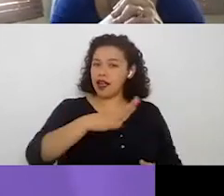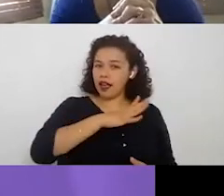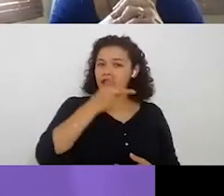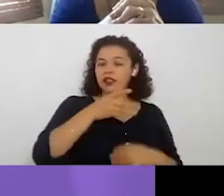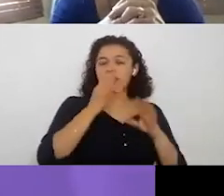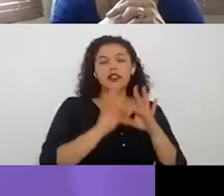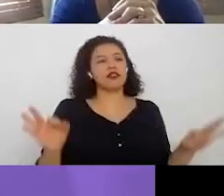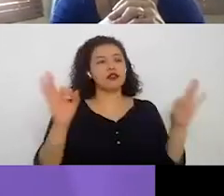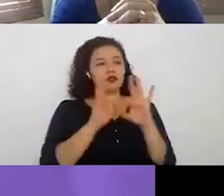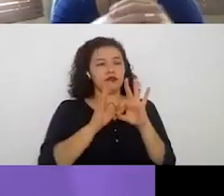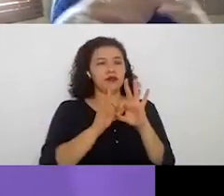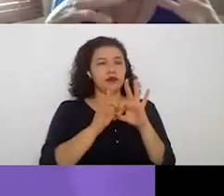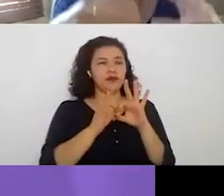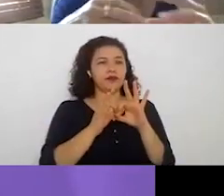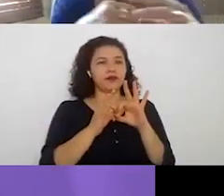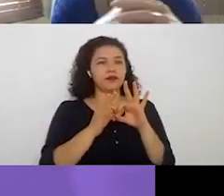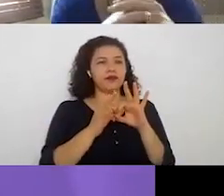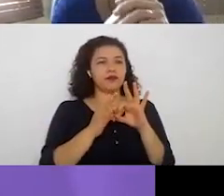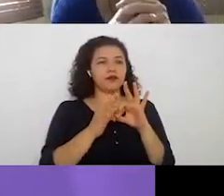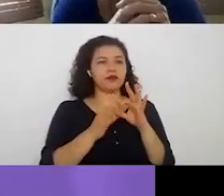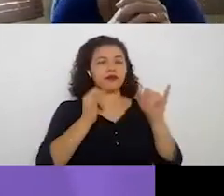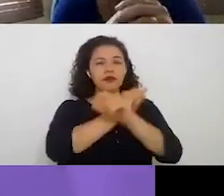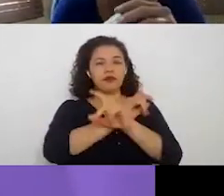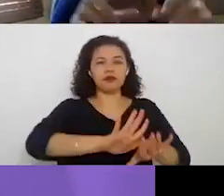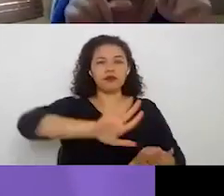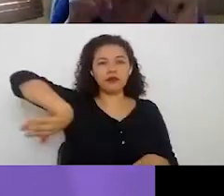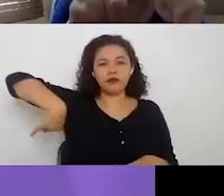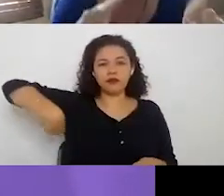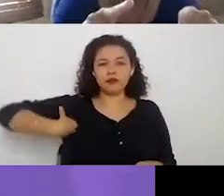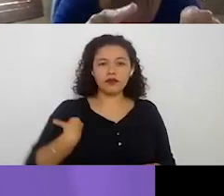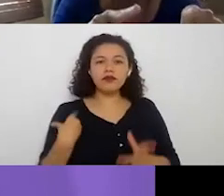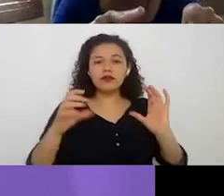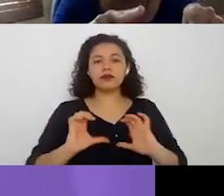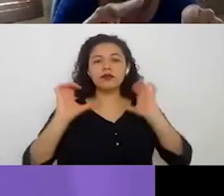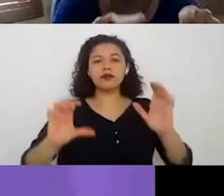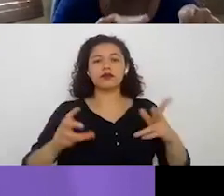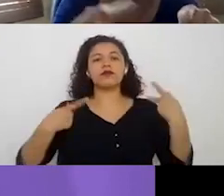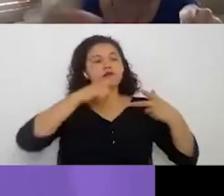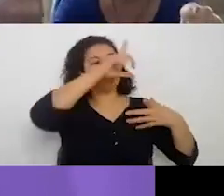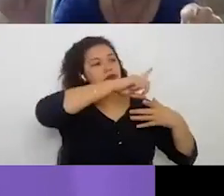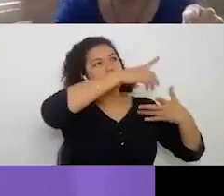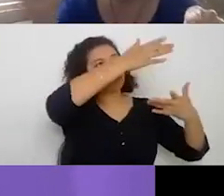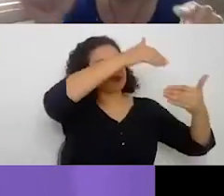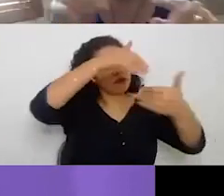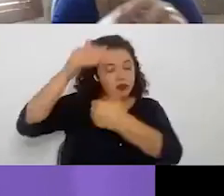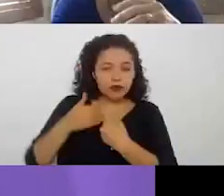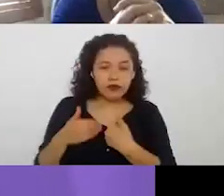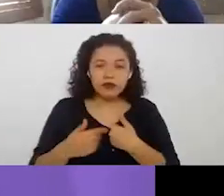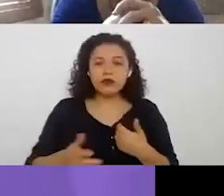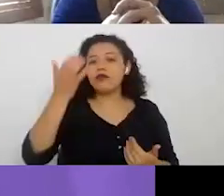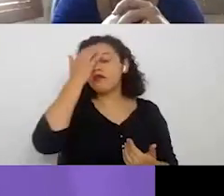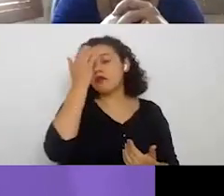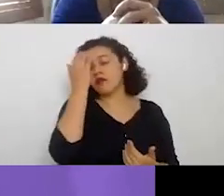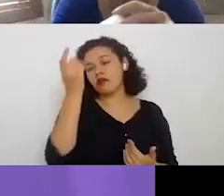importante que resguardemos esta información, que el procurador de fondos conozca qué es lo que tenemos que